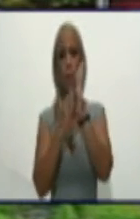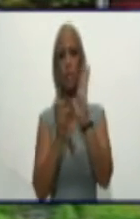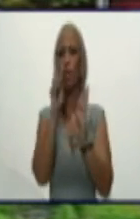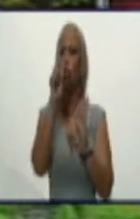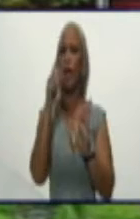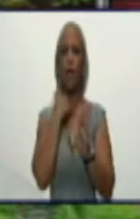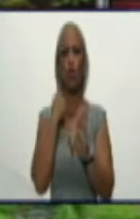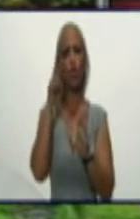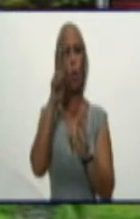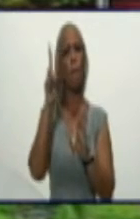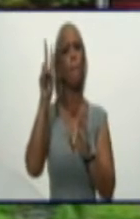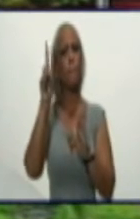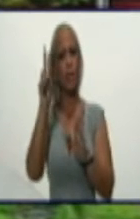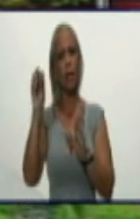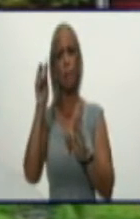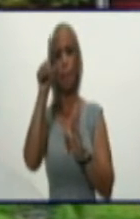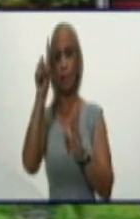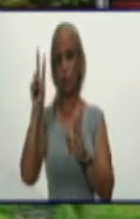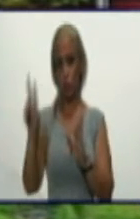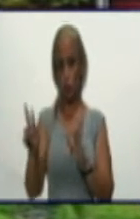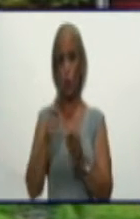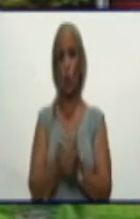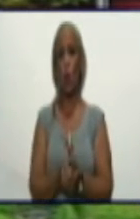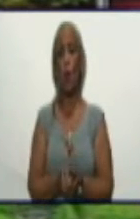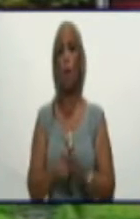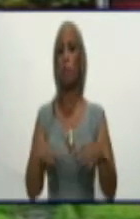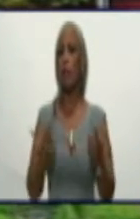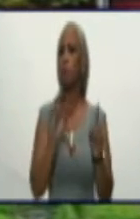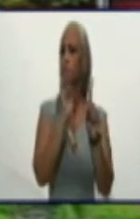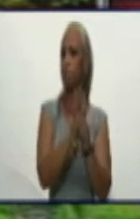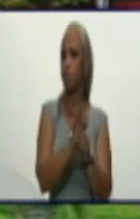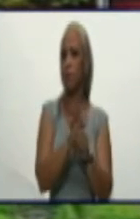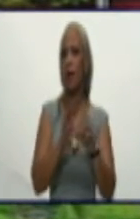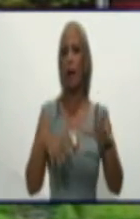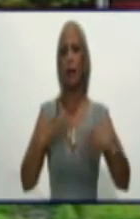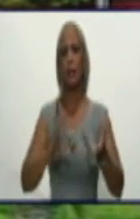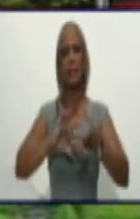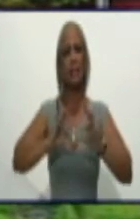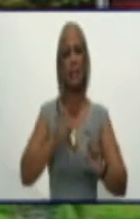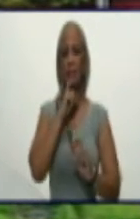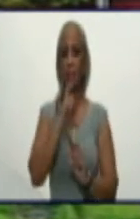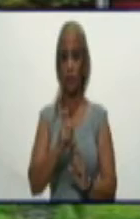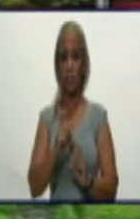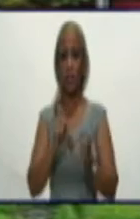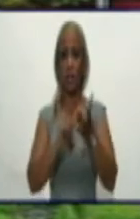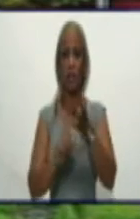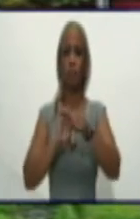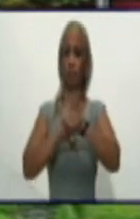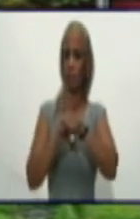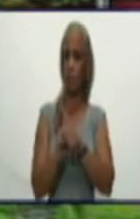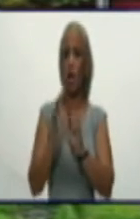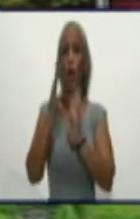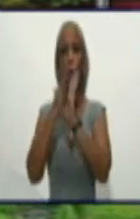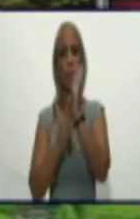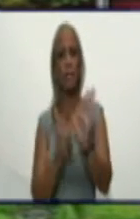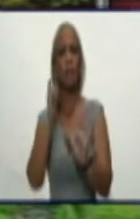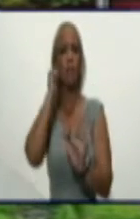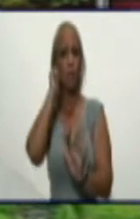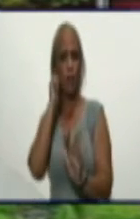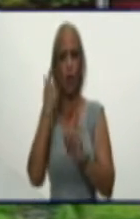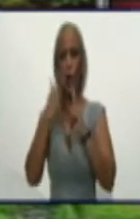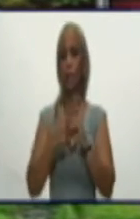que ya sí comienza a complicarse el panorama, la situación epidemiológica en el territorio, los meses de febrero y marzo,